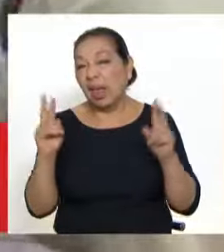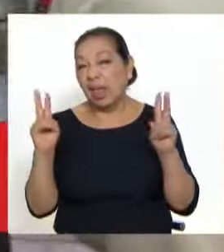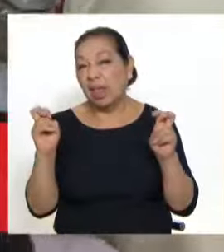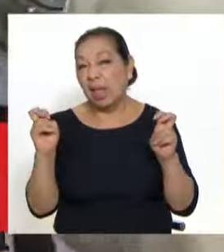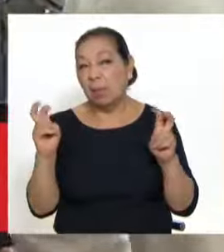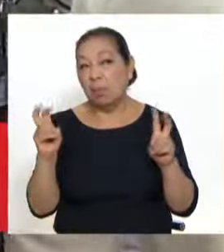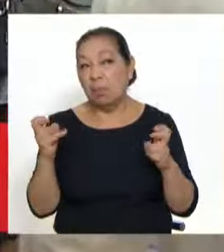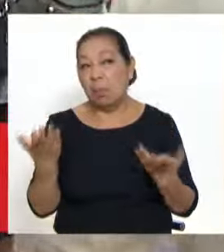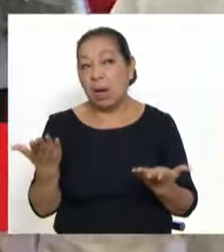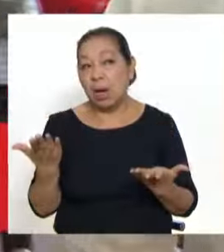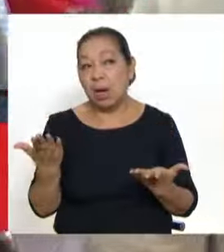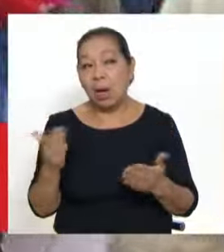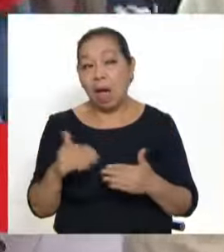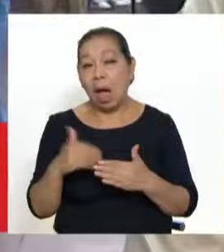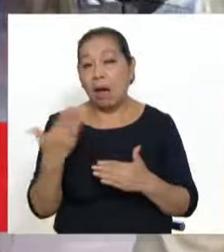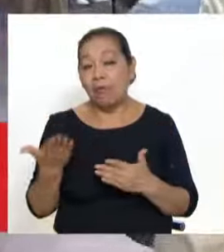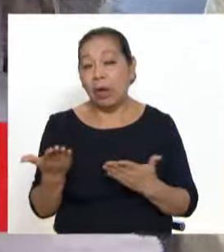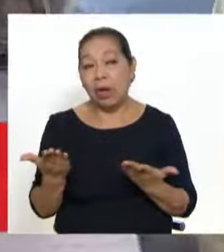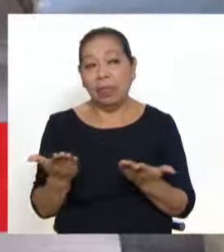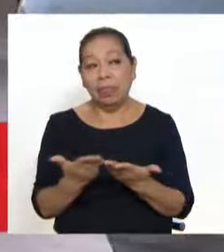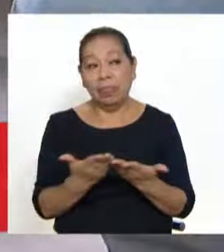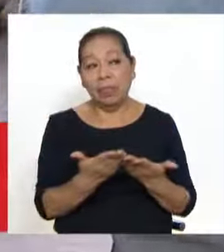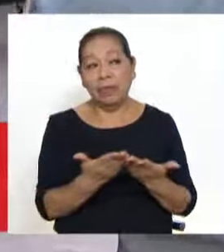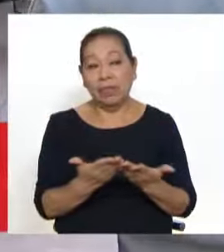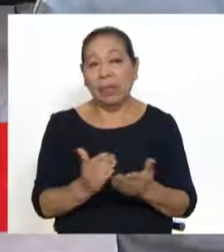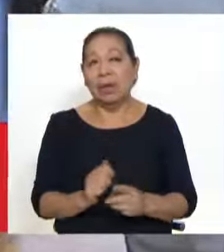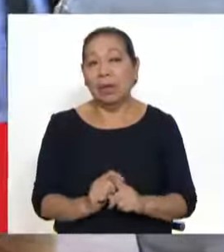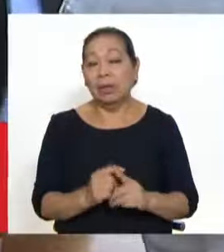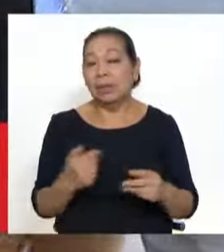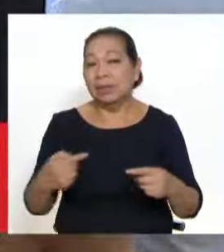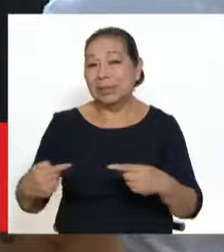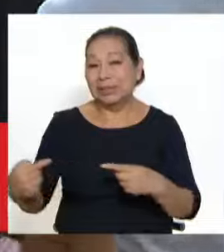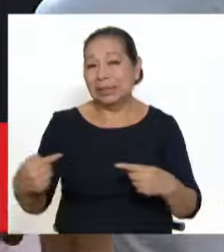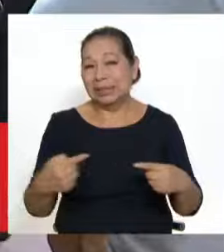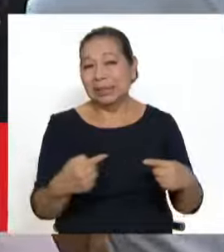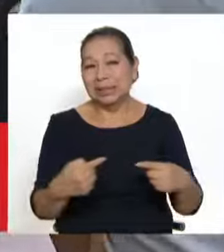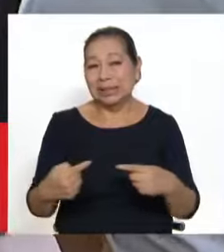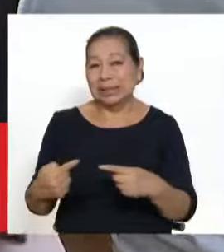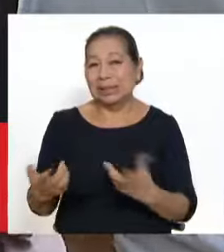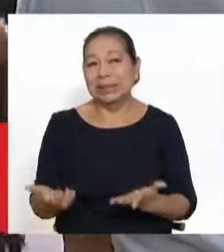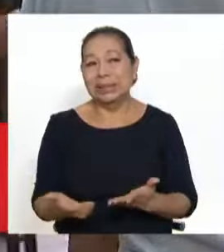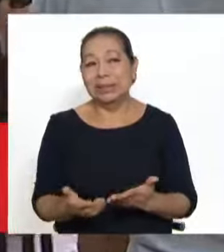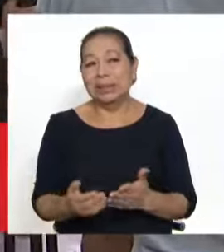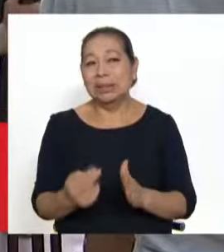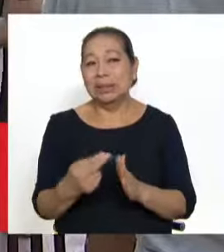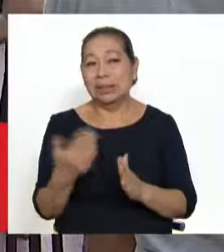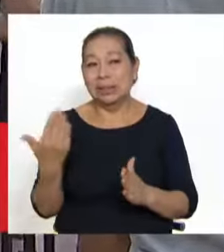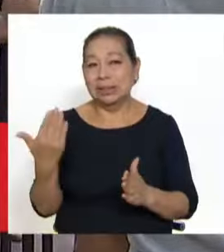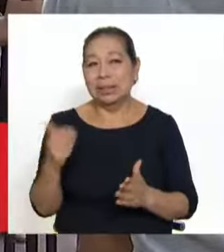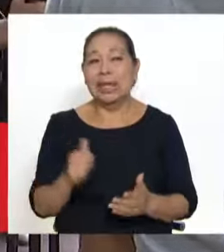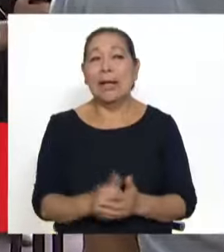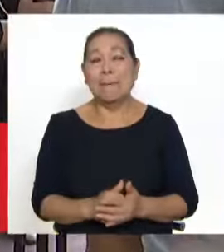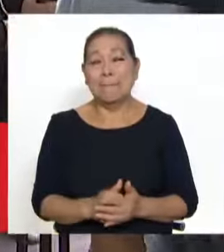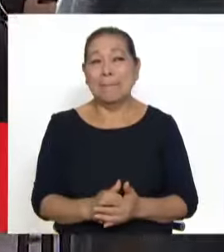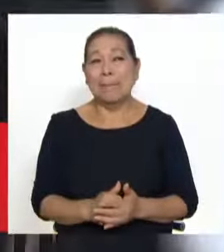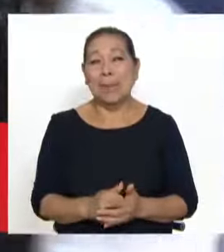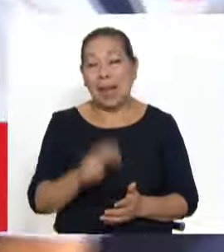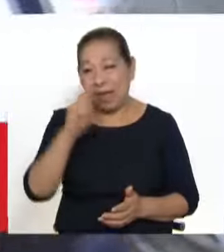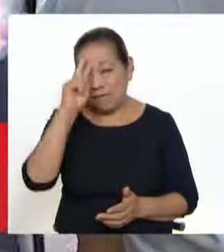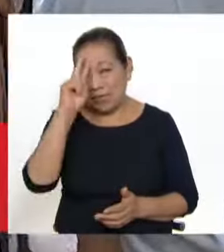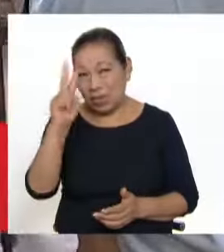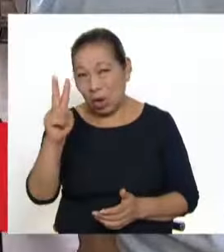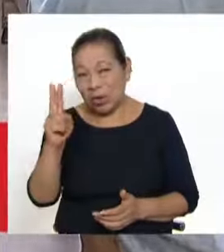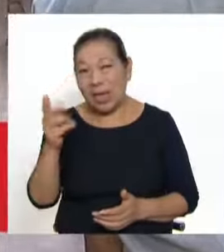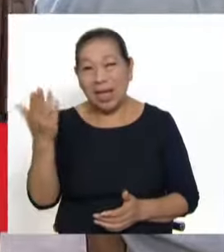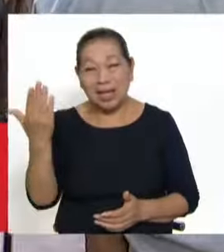de seguridad en los exteriores de instituciones públicas, estos enfrentamientos que se registraron tanto en La Victoria